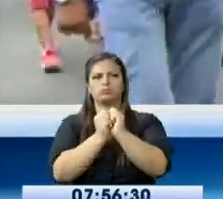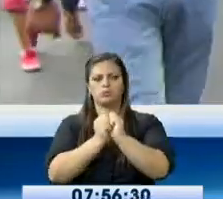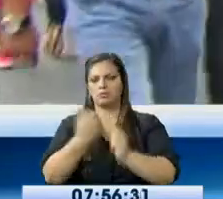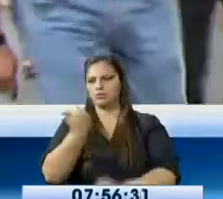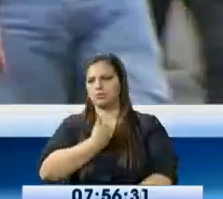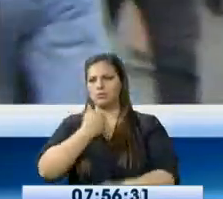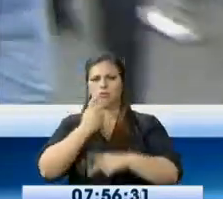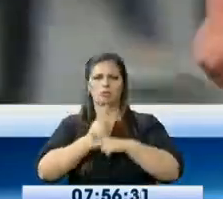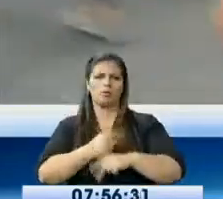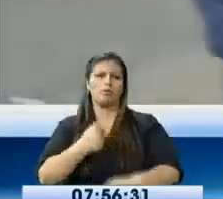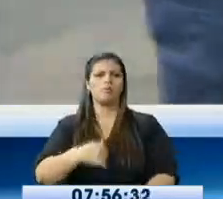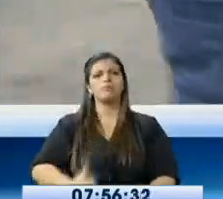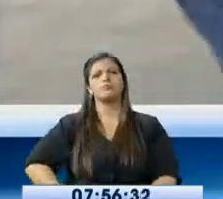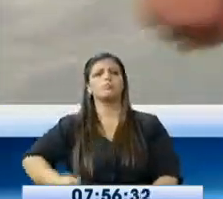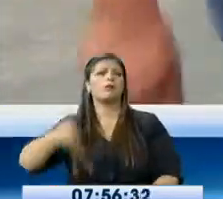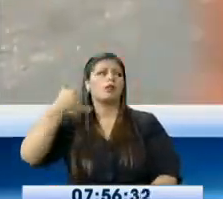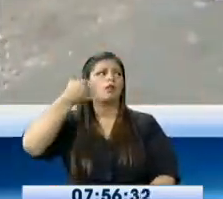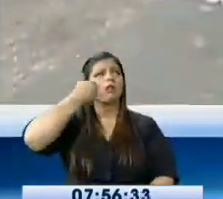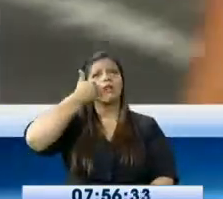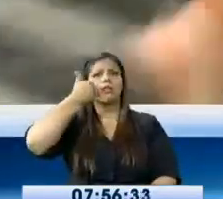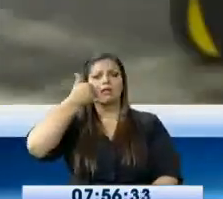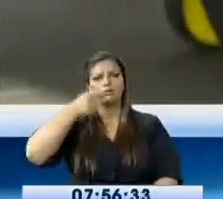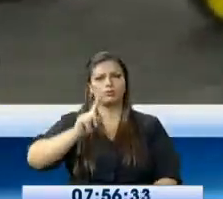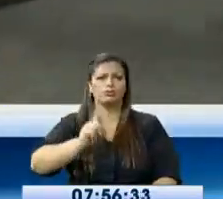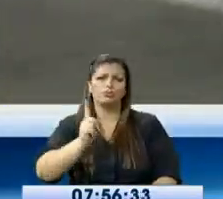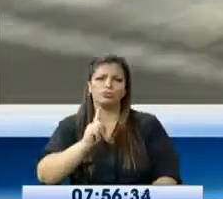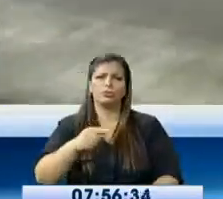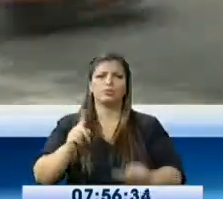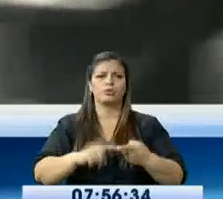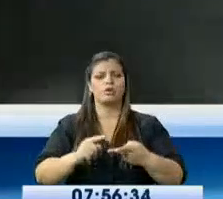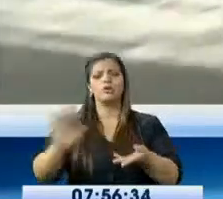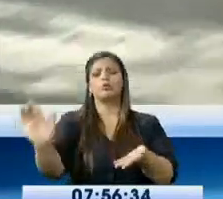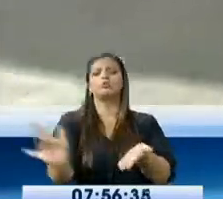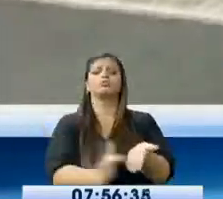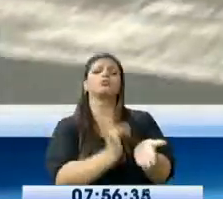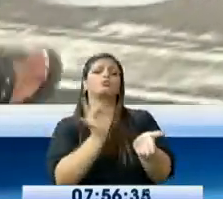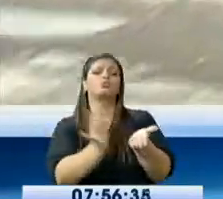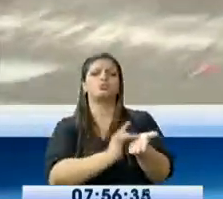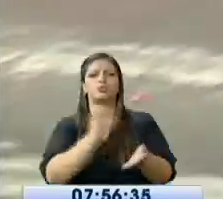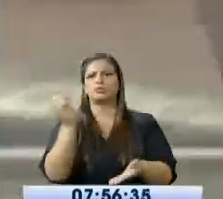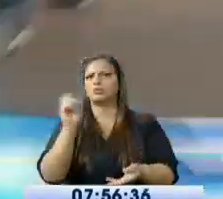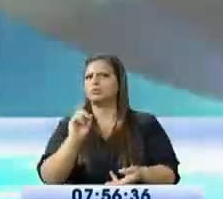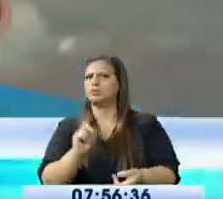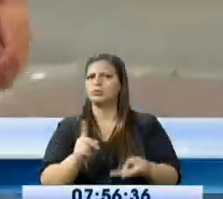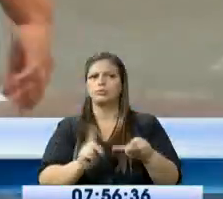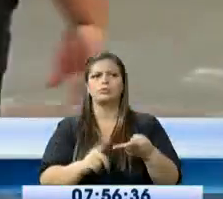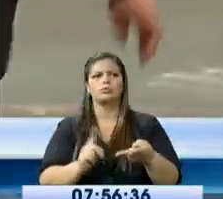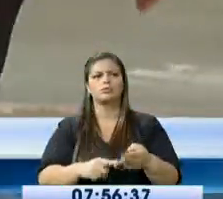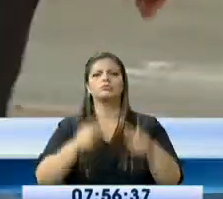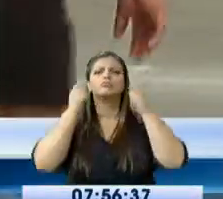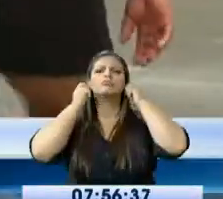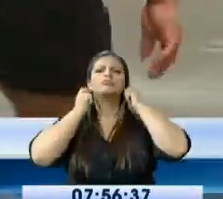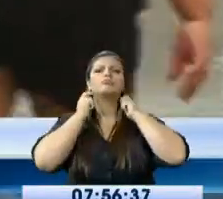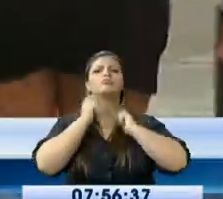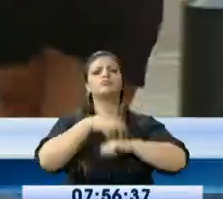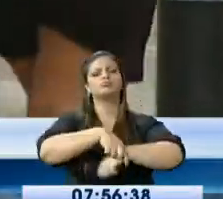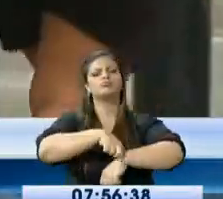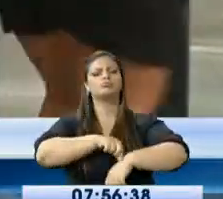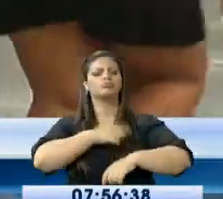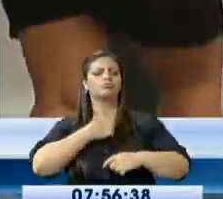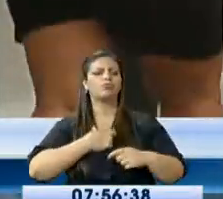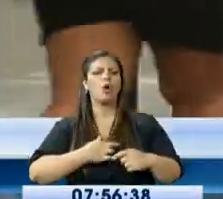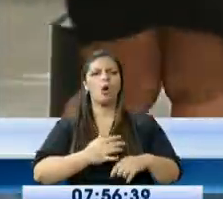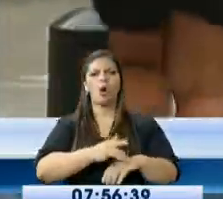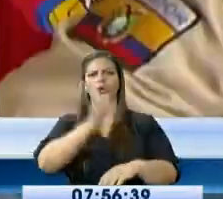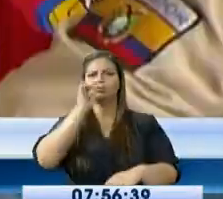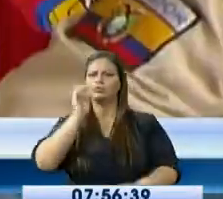exhibir cosas de valor, no traer tablets, celulares. Si vienen a hacer compras, que vengan, traten de venir acompañado